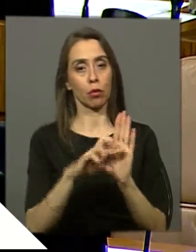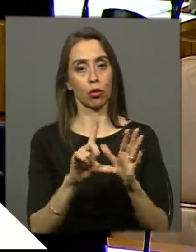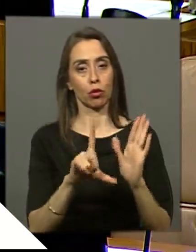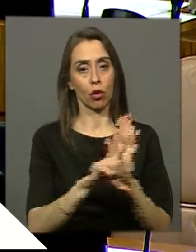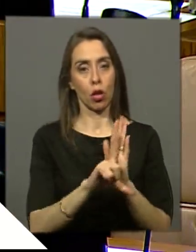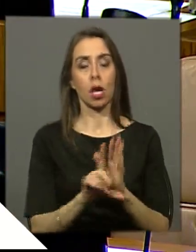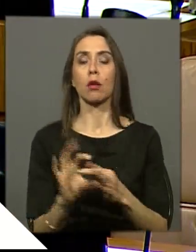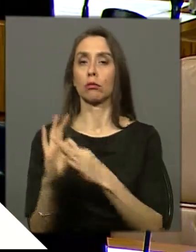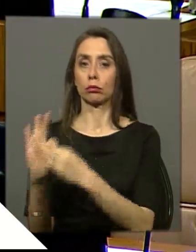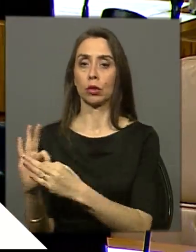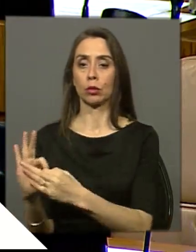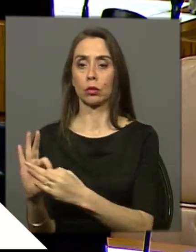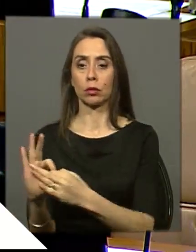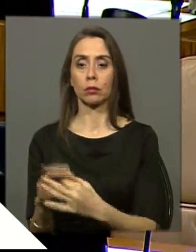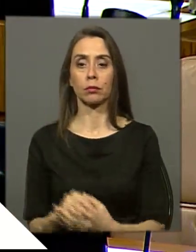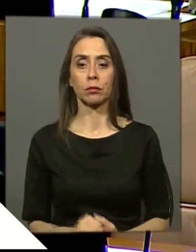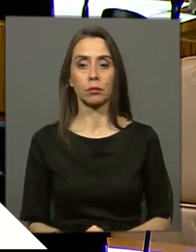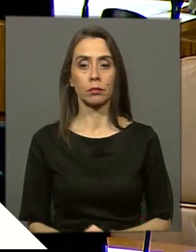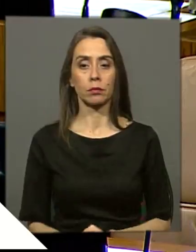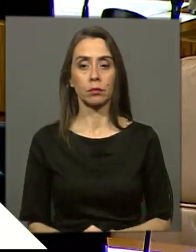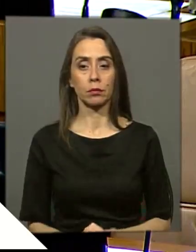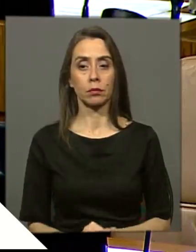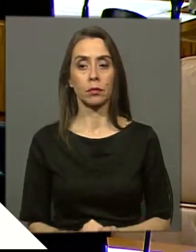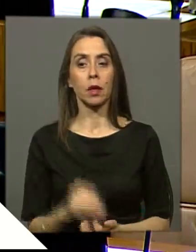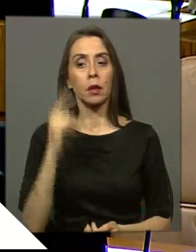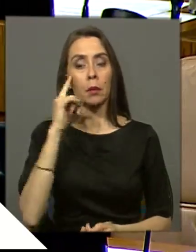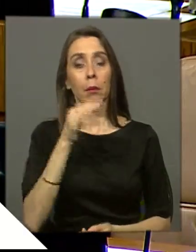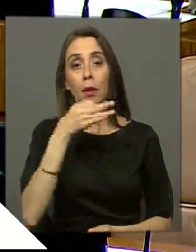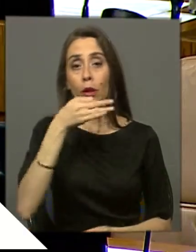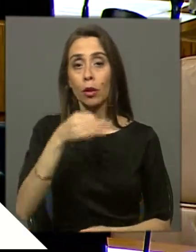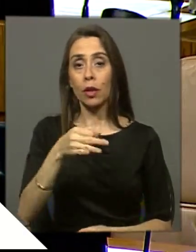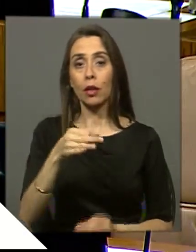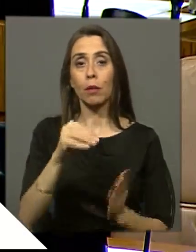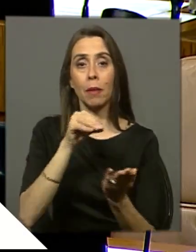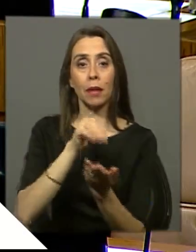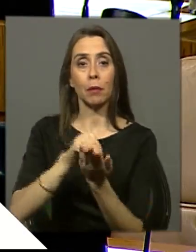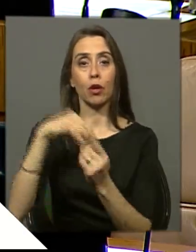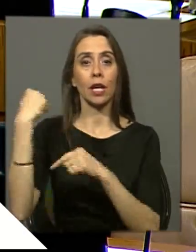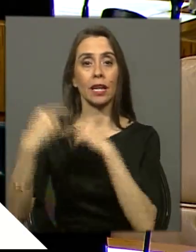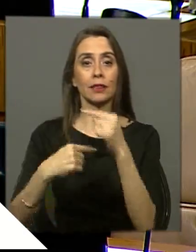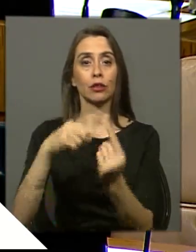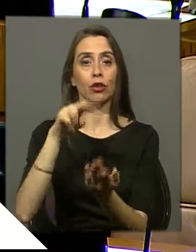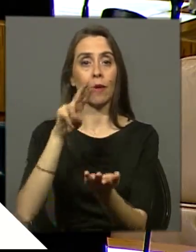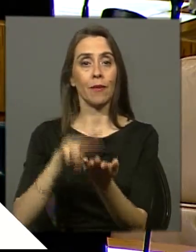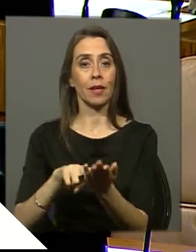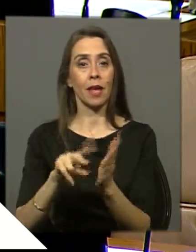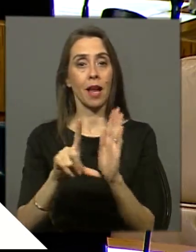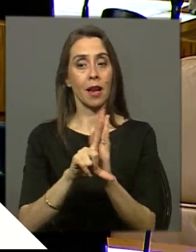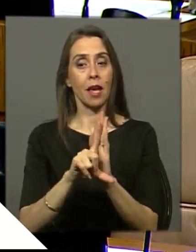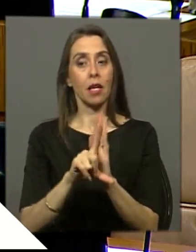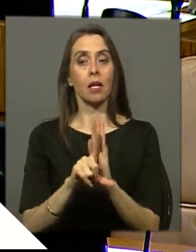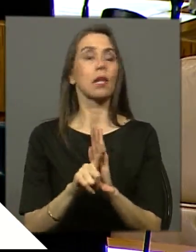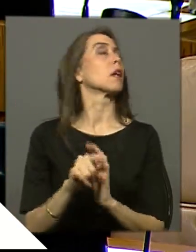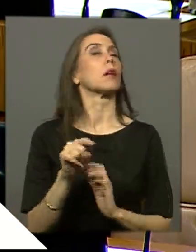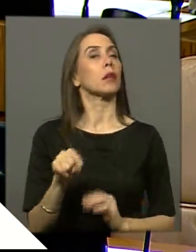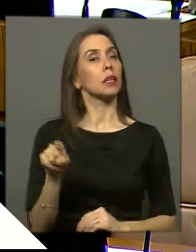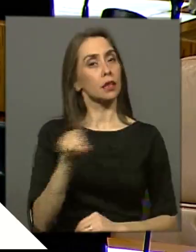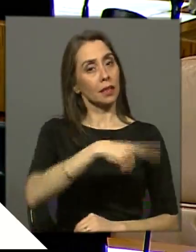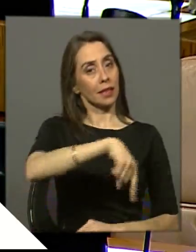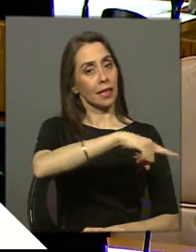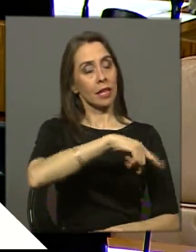naturalmente quisiera sin embargo decir para la historia fedeigna de la ley de que esto es una extrañeza